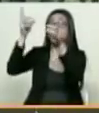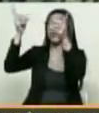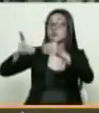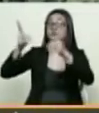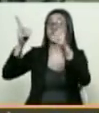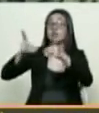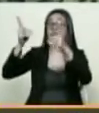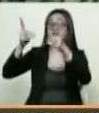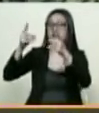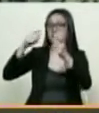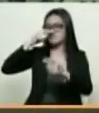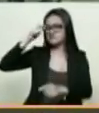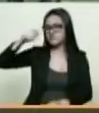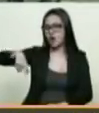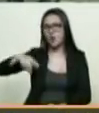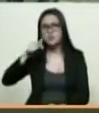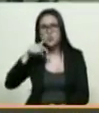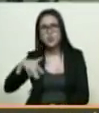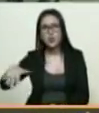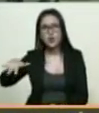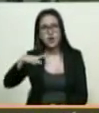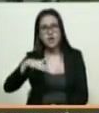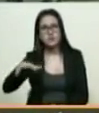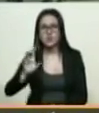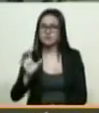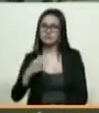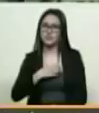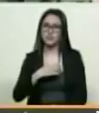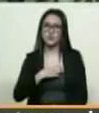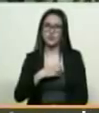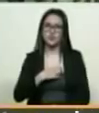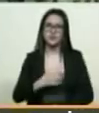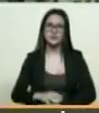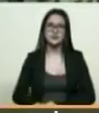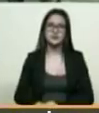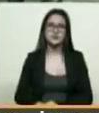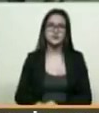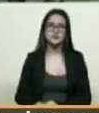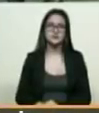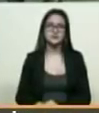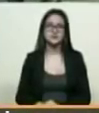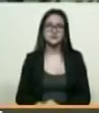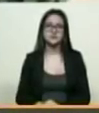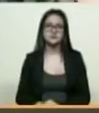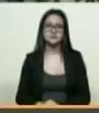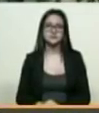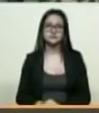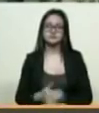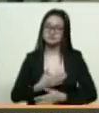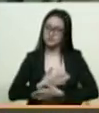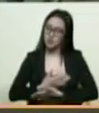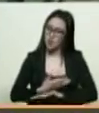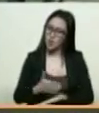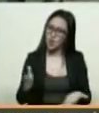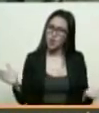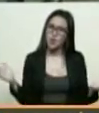decisiones que tienen impacto a nivel nacional. Eso es lo que hemos hecho,